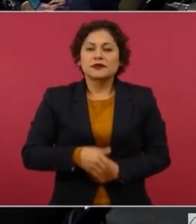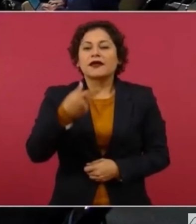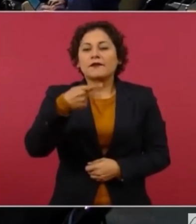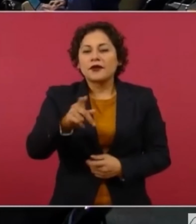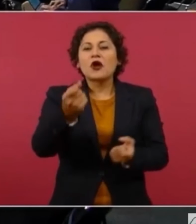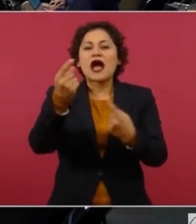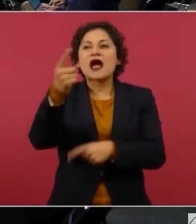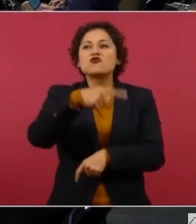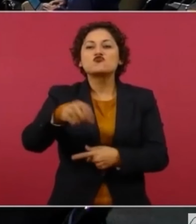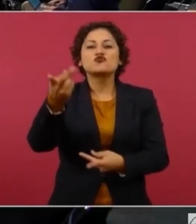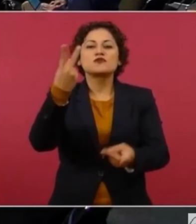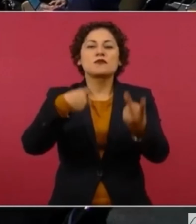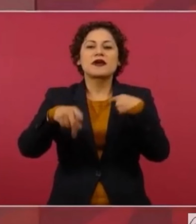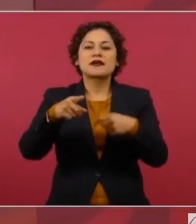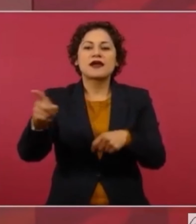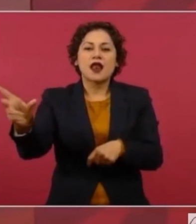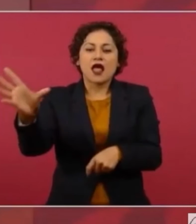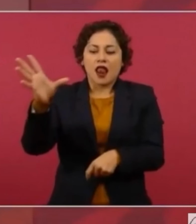que